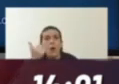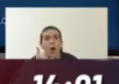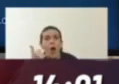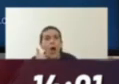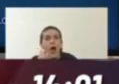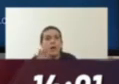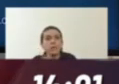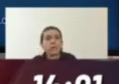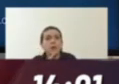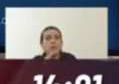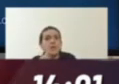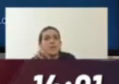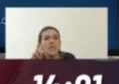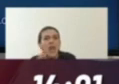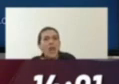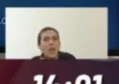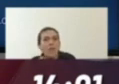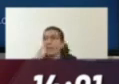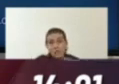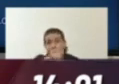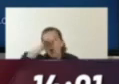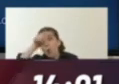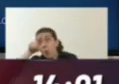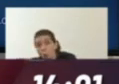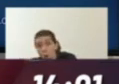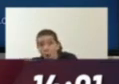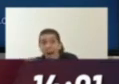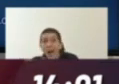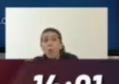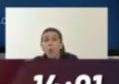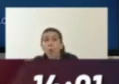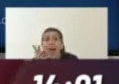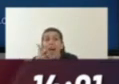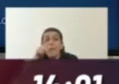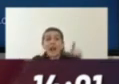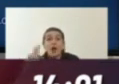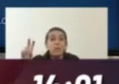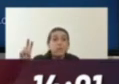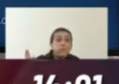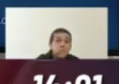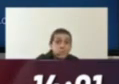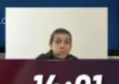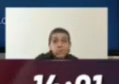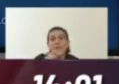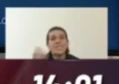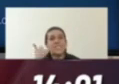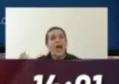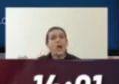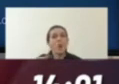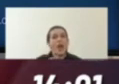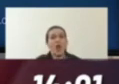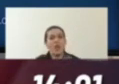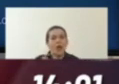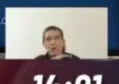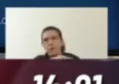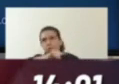letalidad, esta curva, esto es la cantidad de personas que han fallecido, contagiadas que han fallecido,